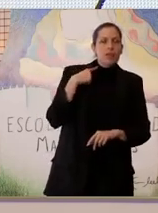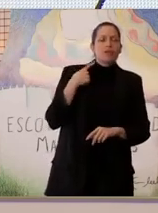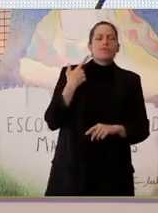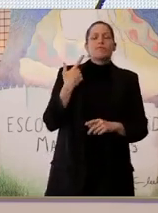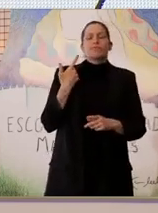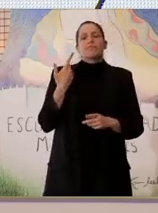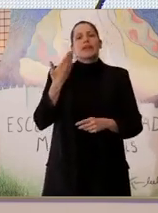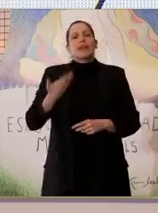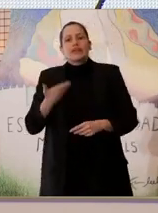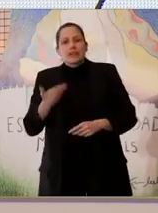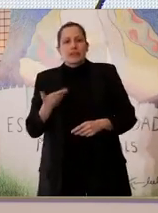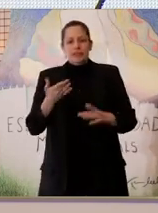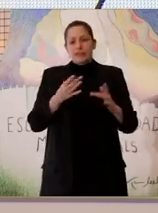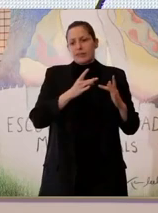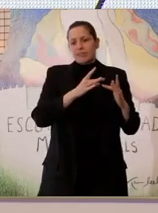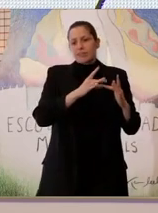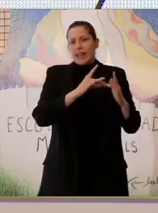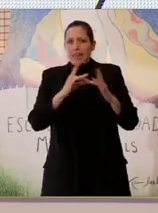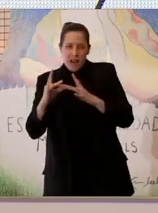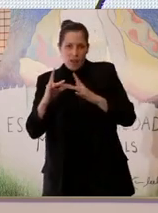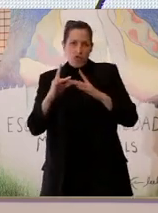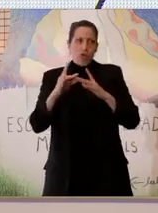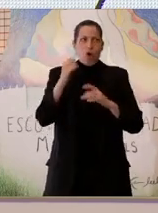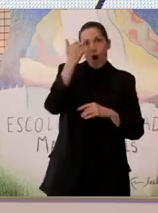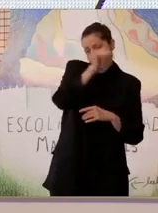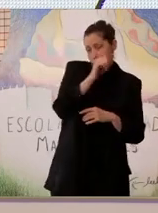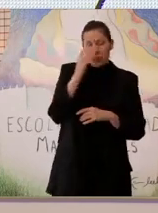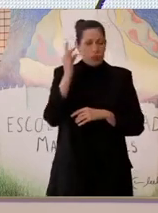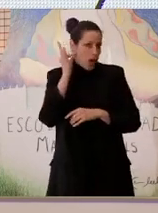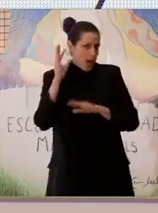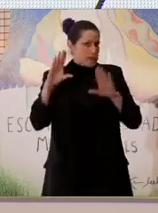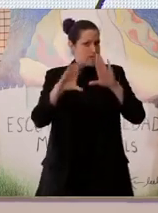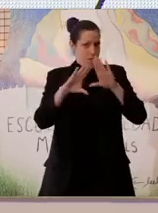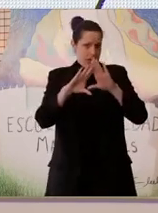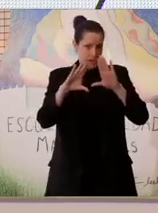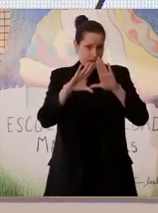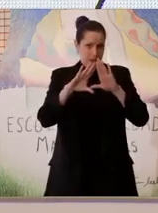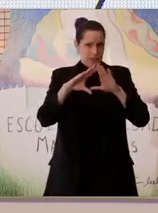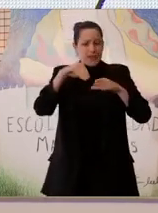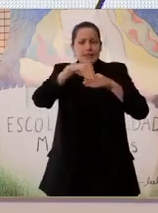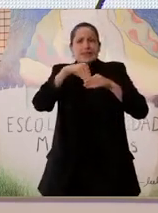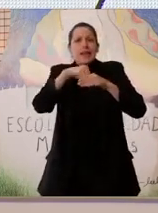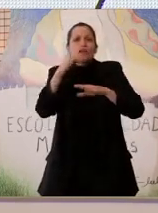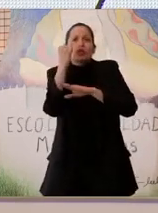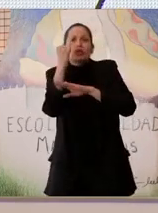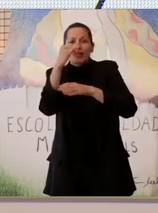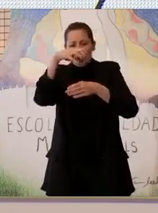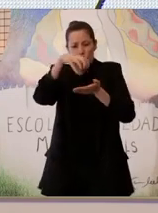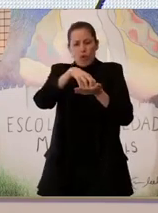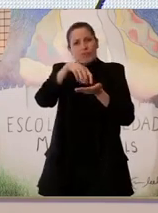hombres feministas, que sigan provocando cambios internos en la institución, que todavía se requieren, y